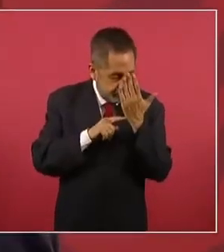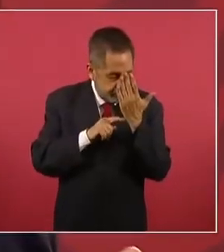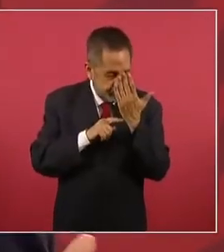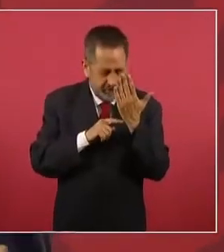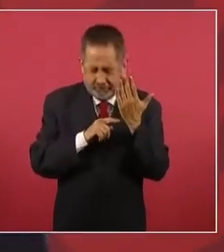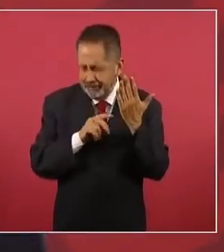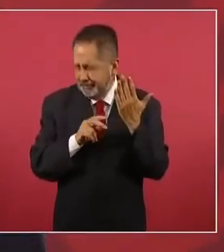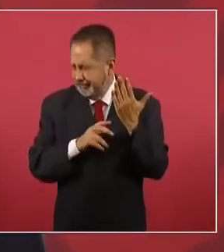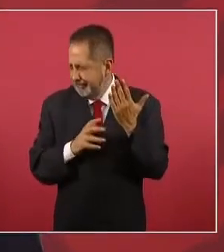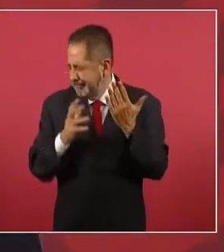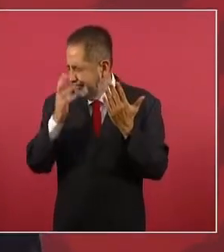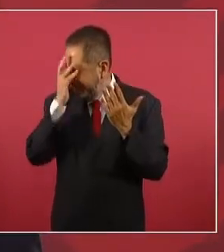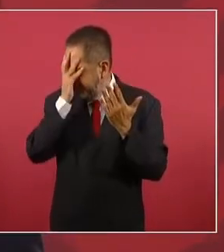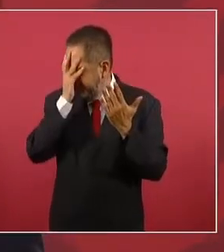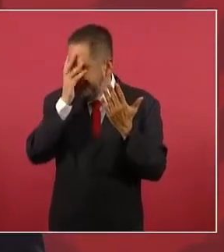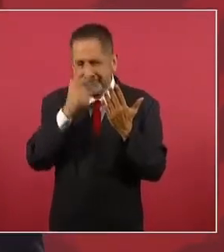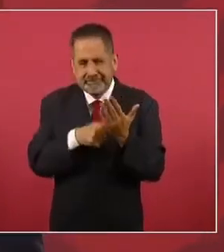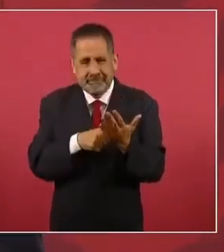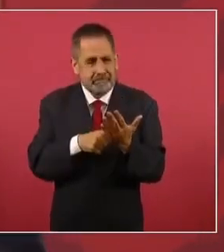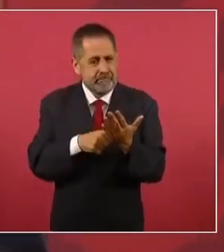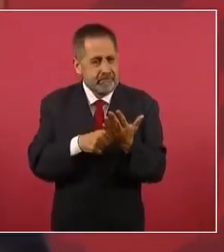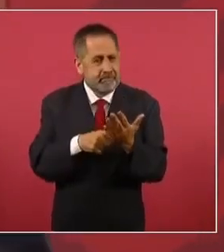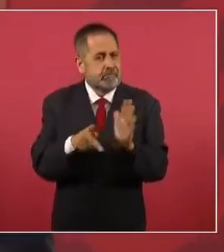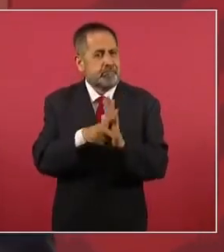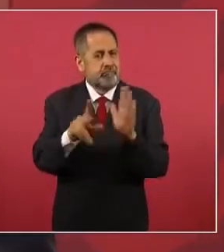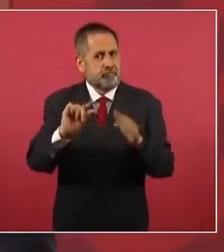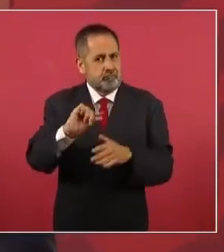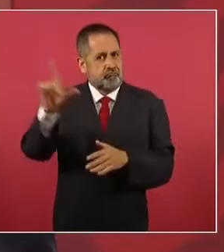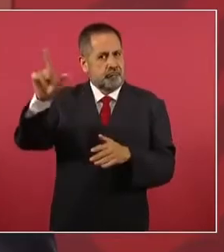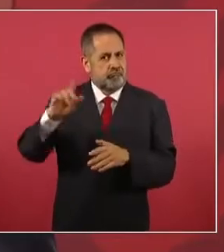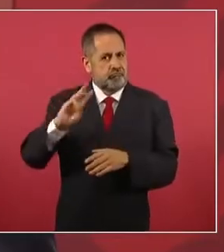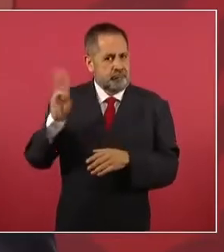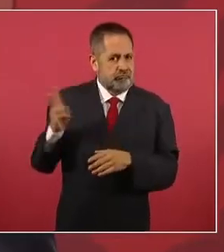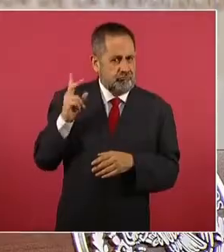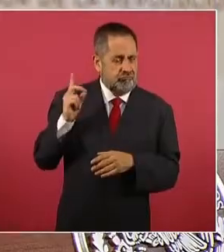vergüenza que un periódico tan famoso